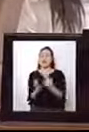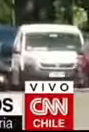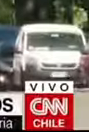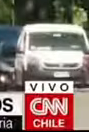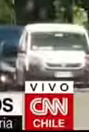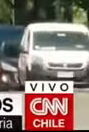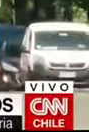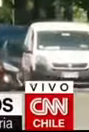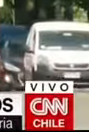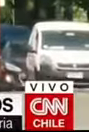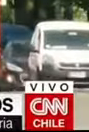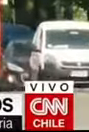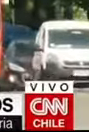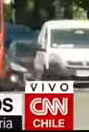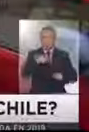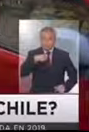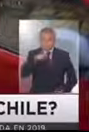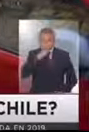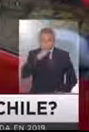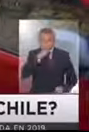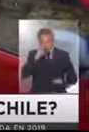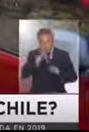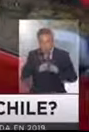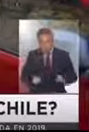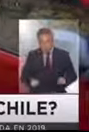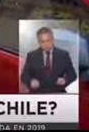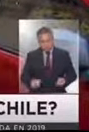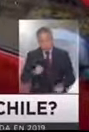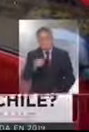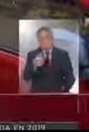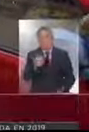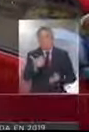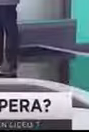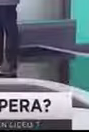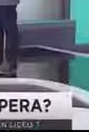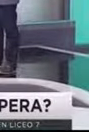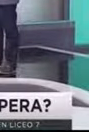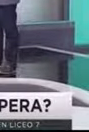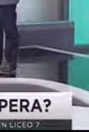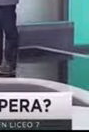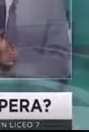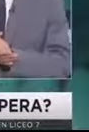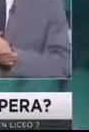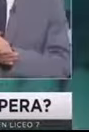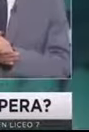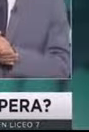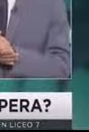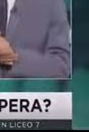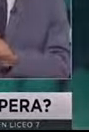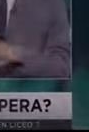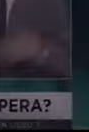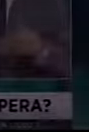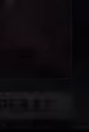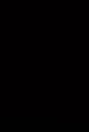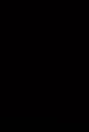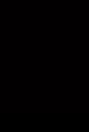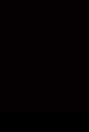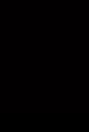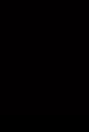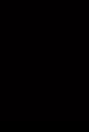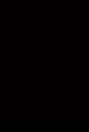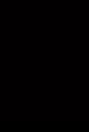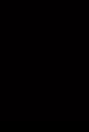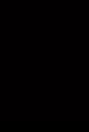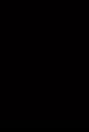muchos, como todos los países. Pero nuestro desafío era solucionar esos problemas y mejorar lo que faltaba.